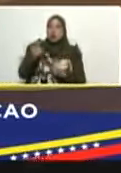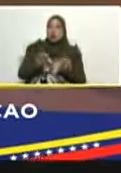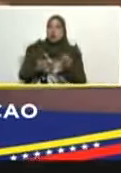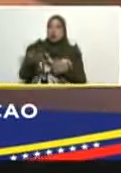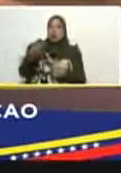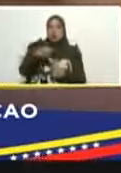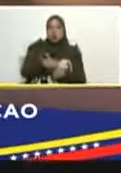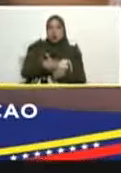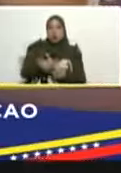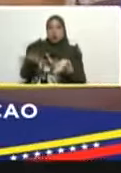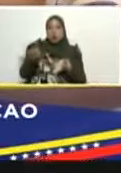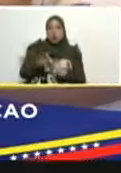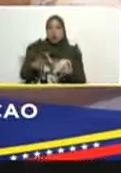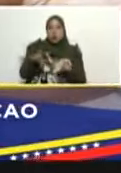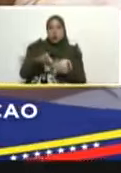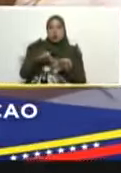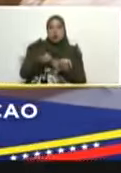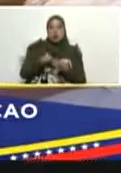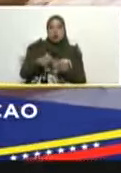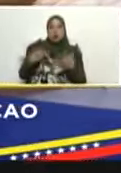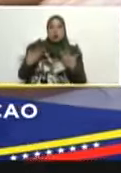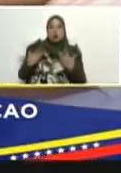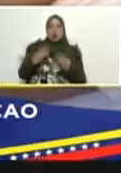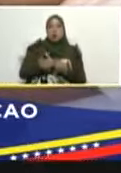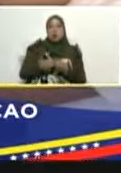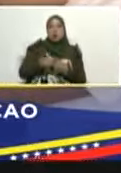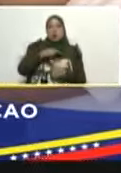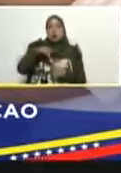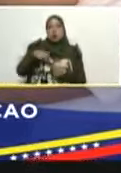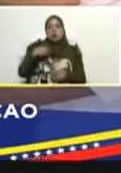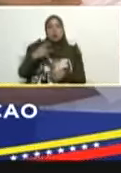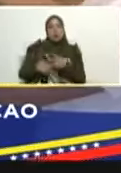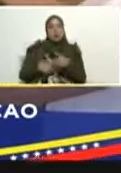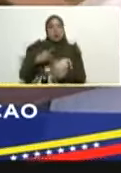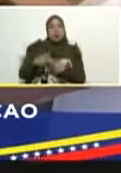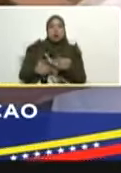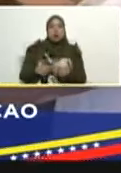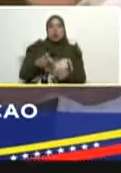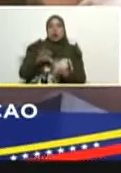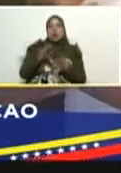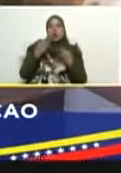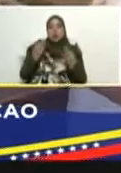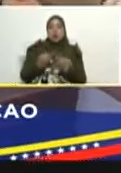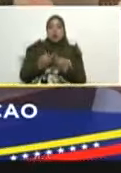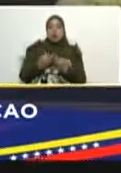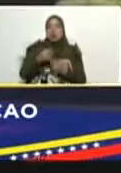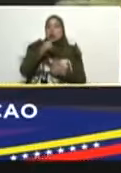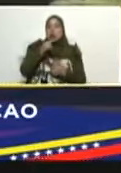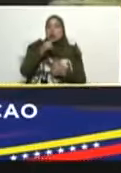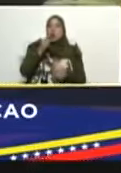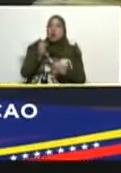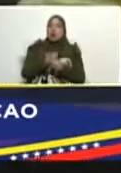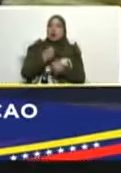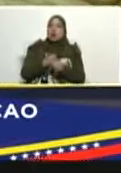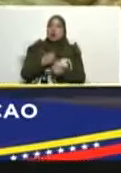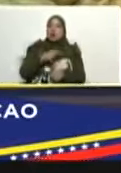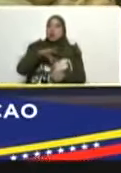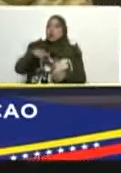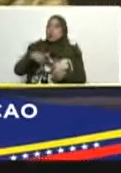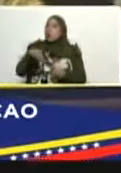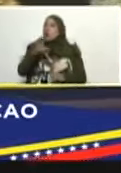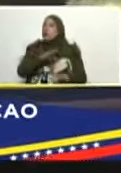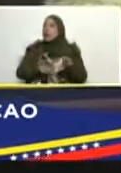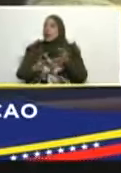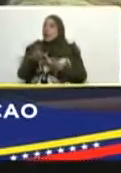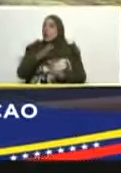incluye formación permanente, acompañamiento a nuestros productores, a nuestras familias campesinas, directamente de nuestros